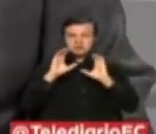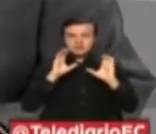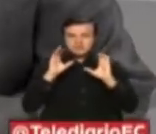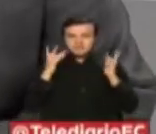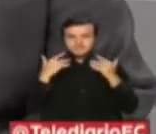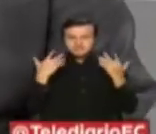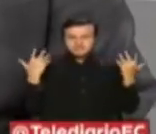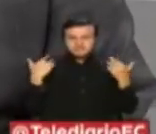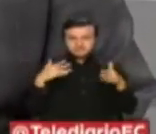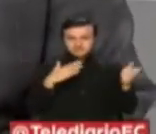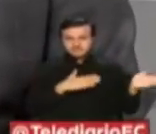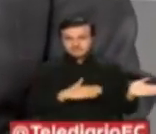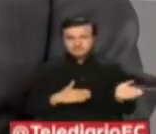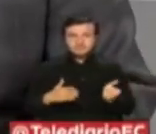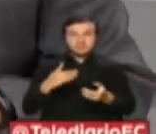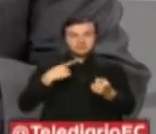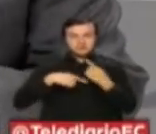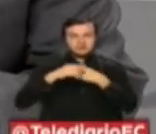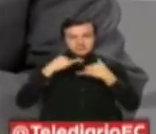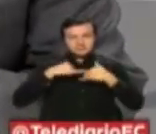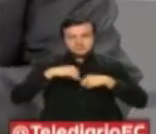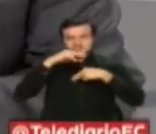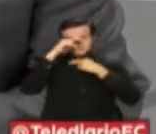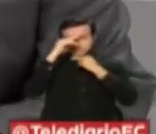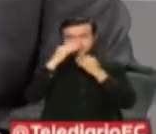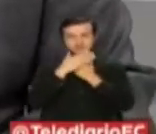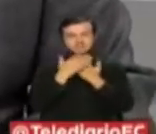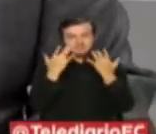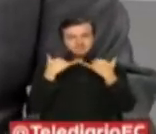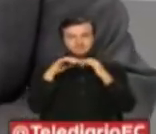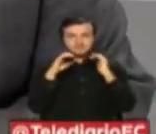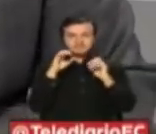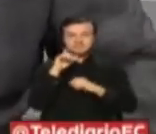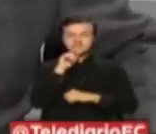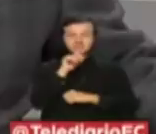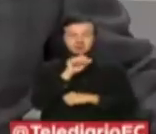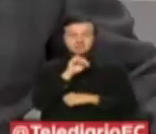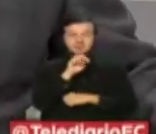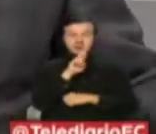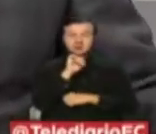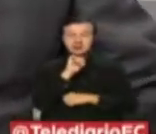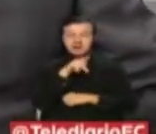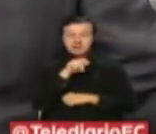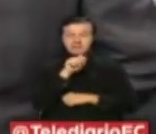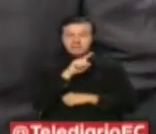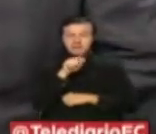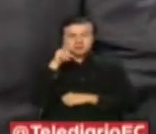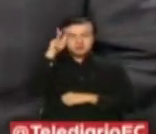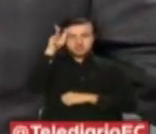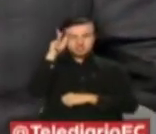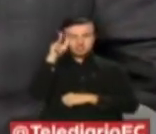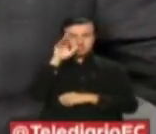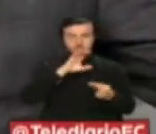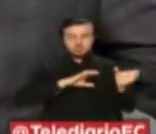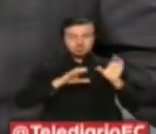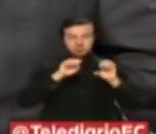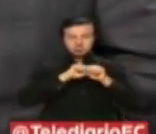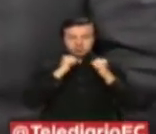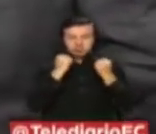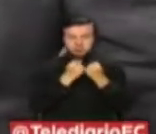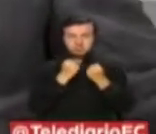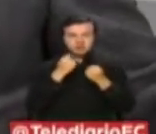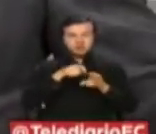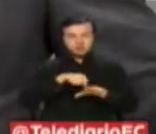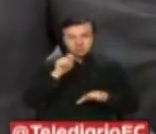en primera impresión regresamos cuando volvamos estaremos conversando con maría paz services decana de la facultad de ciencias sociales y